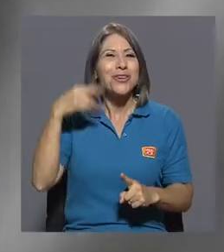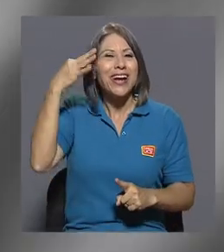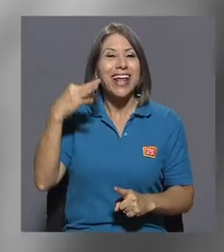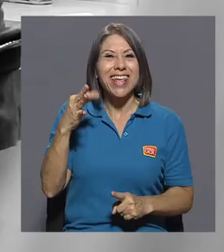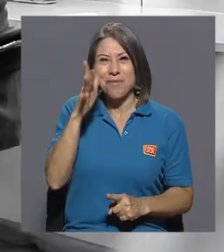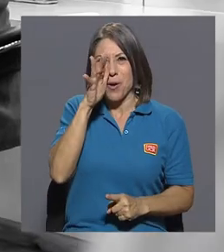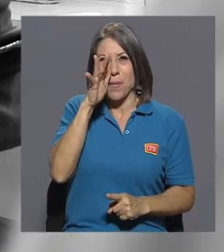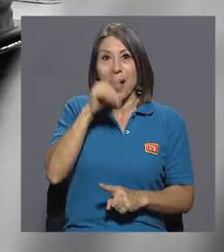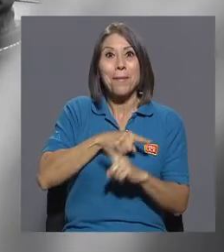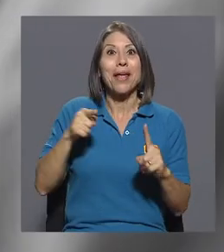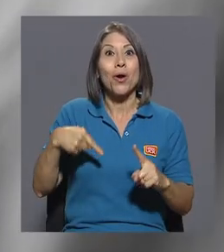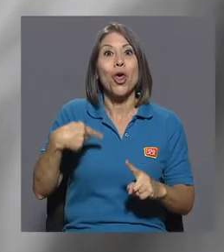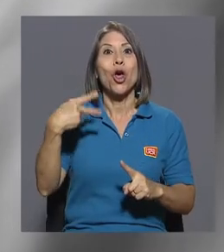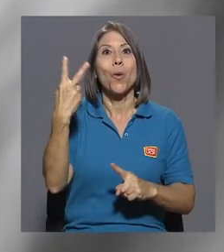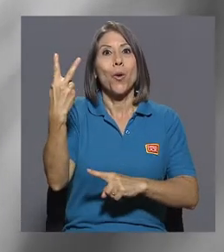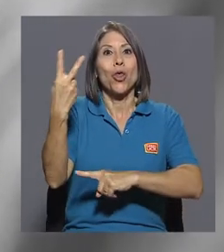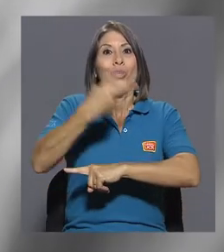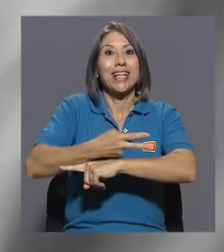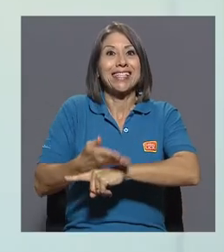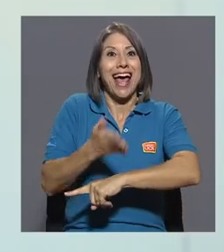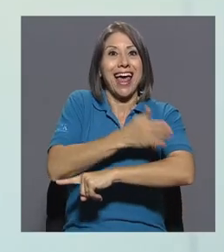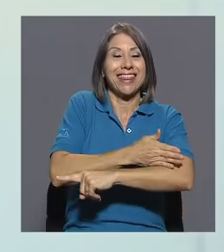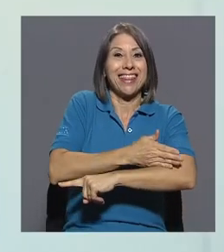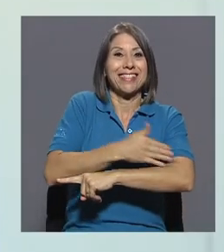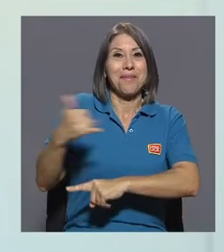Blanca y ahí ya como que todo cambió y ya.